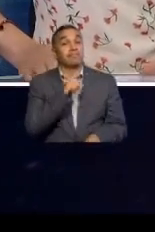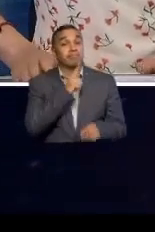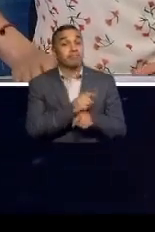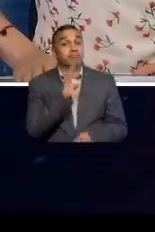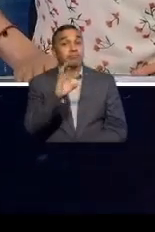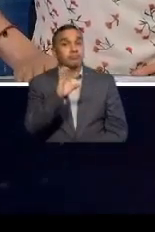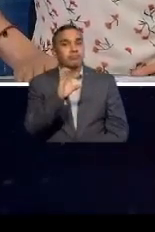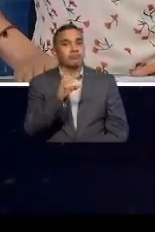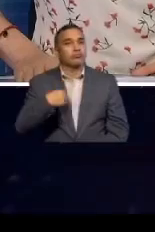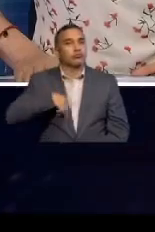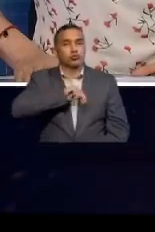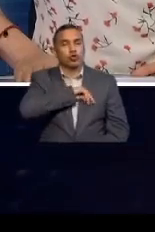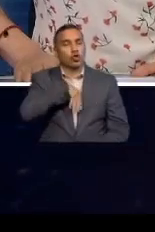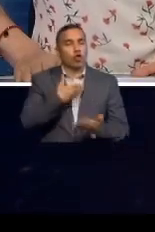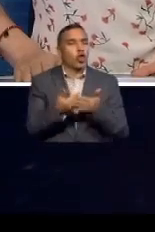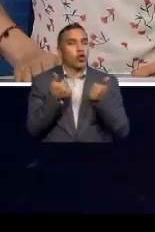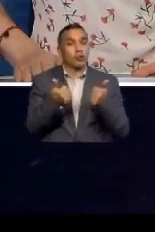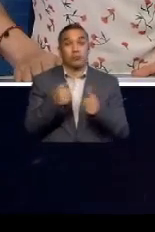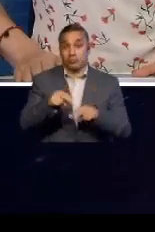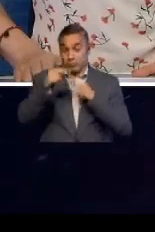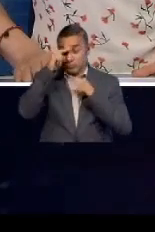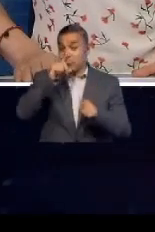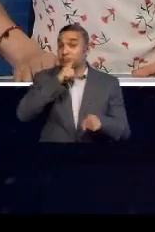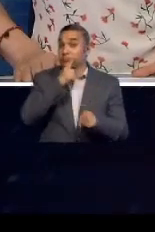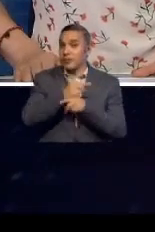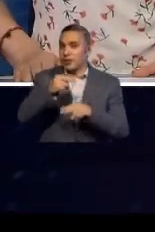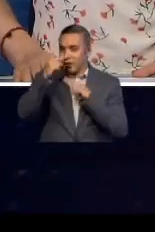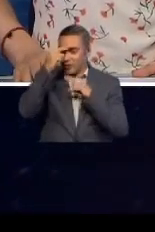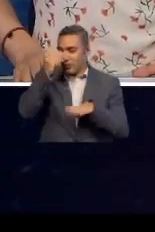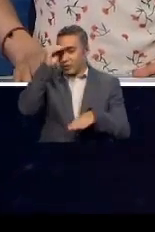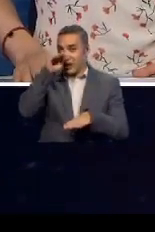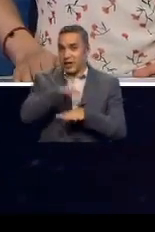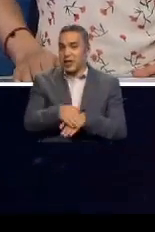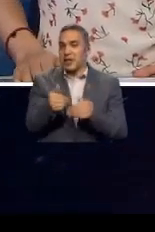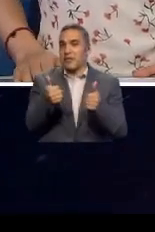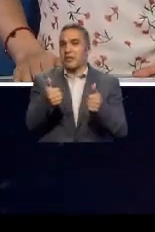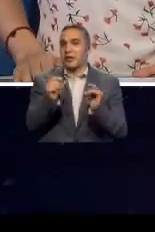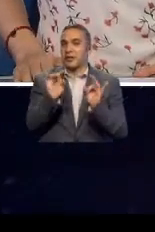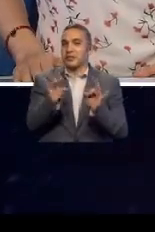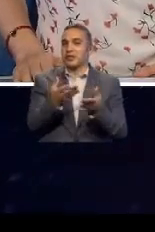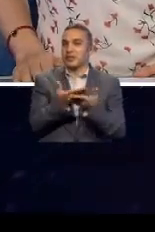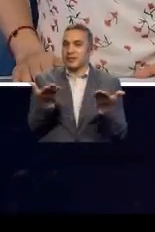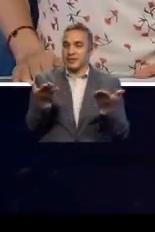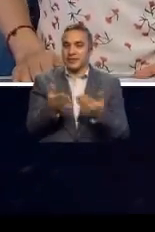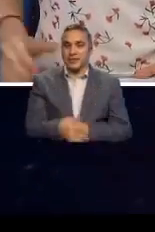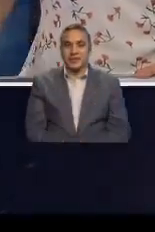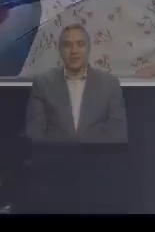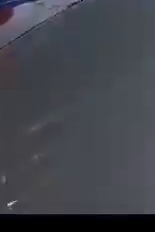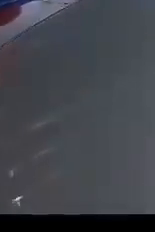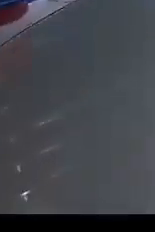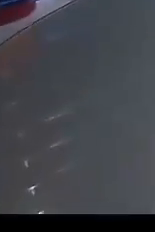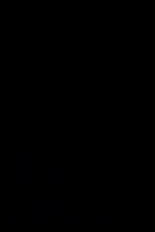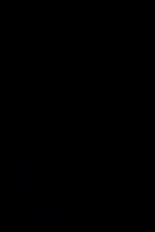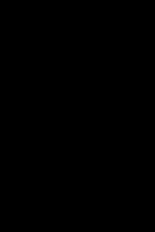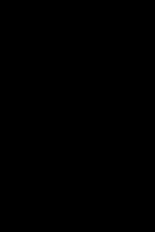TC somos todos. El noticiero La Verdad de la Noticia. Buenas tardes, buenas noches. Como tú soy.